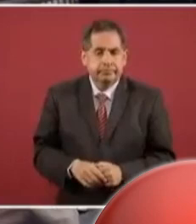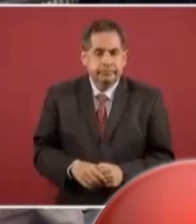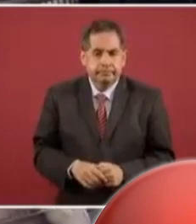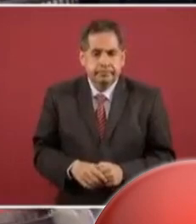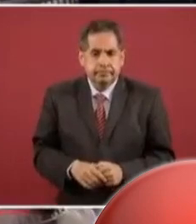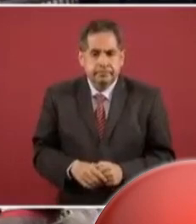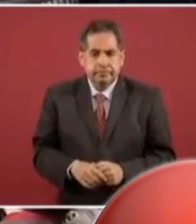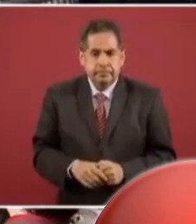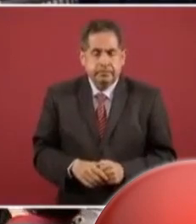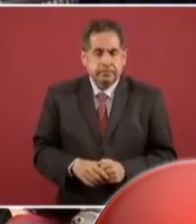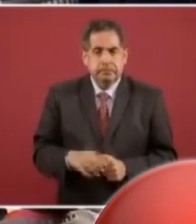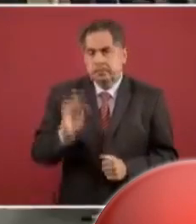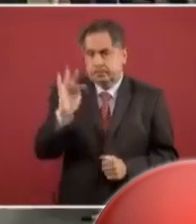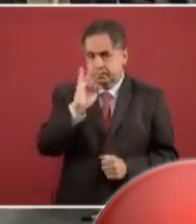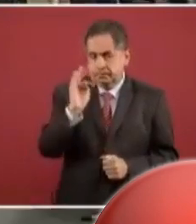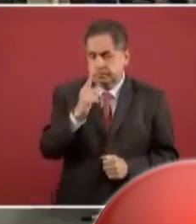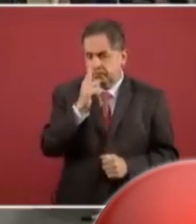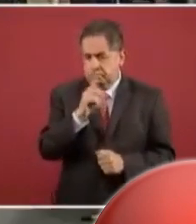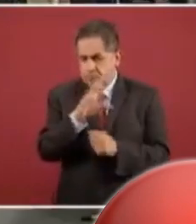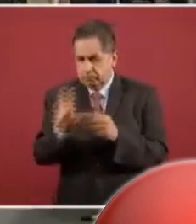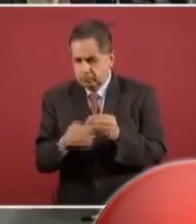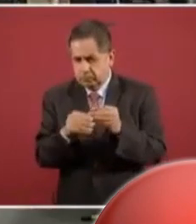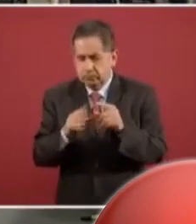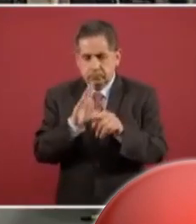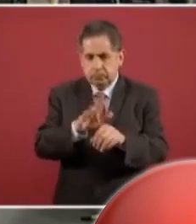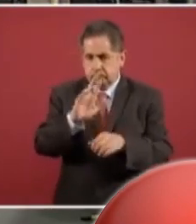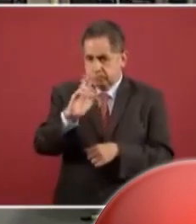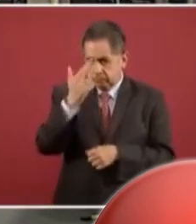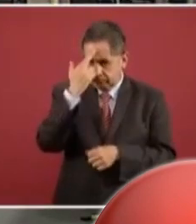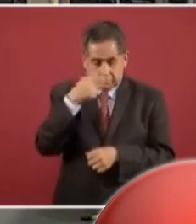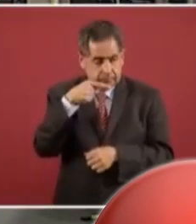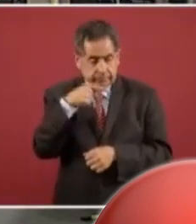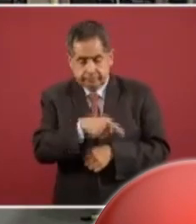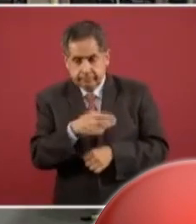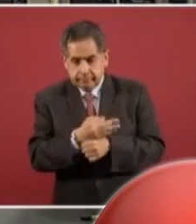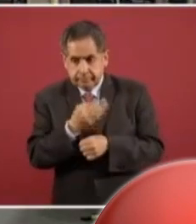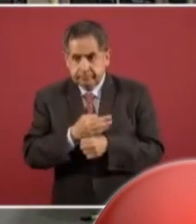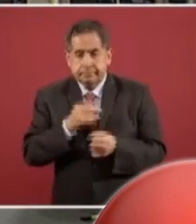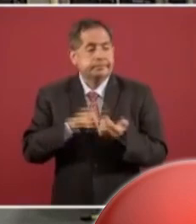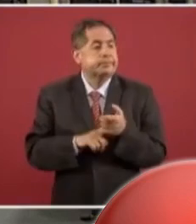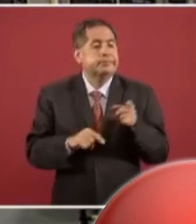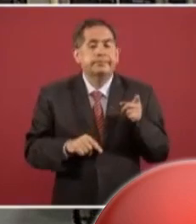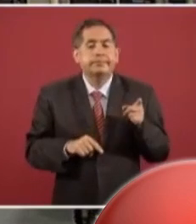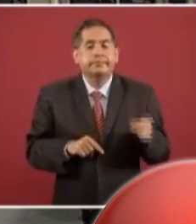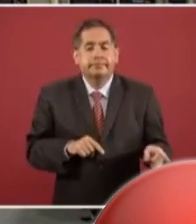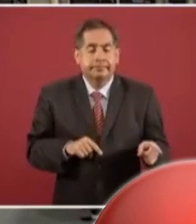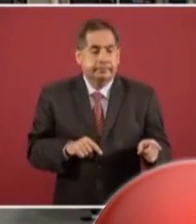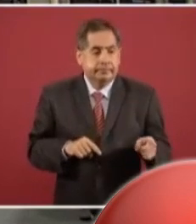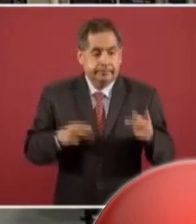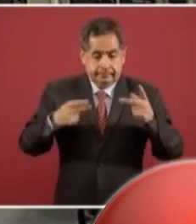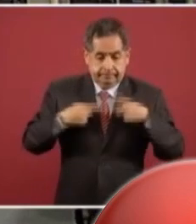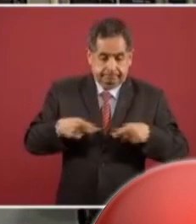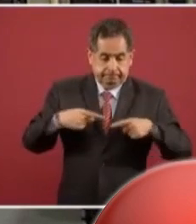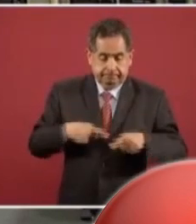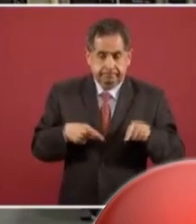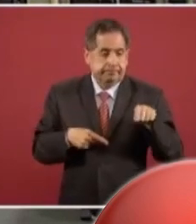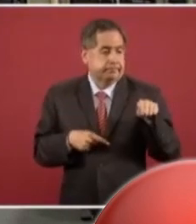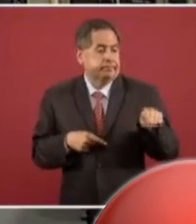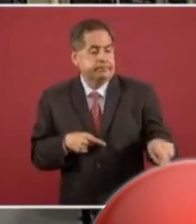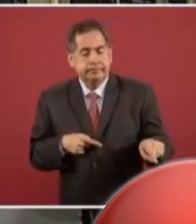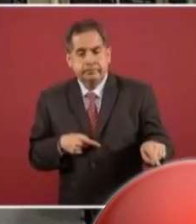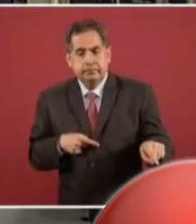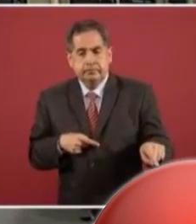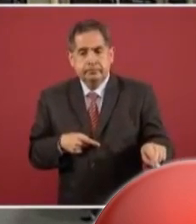Quizá únicamente recordar en este sentido que exactamente el que recibe el servicio, en este